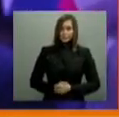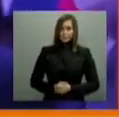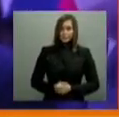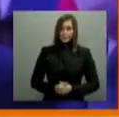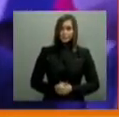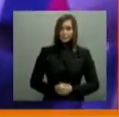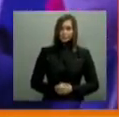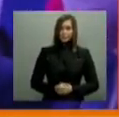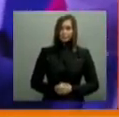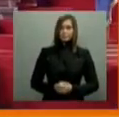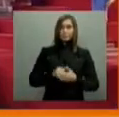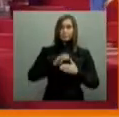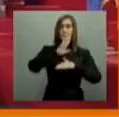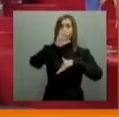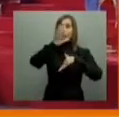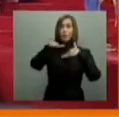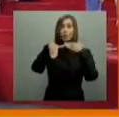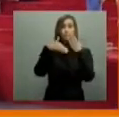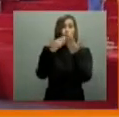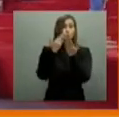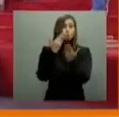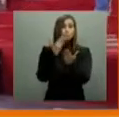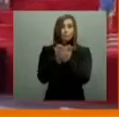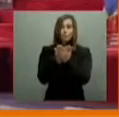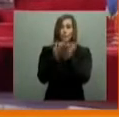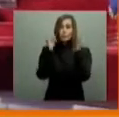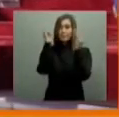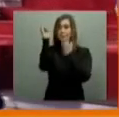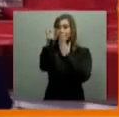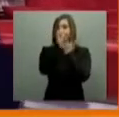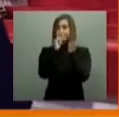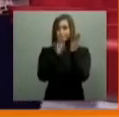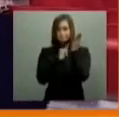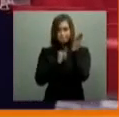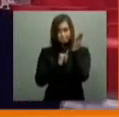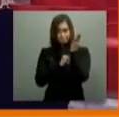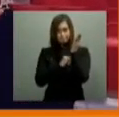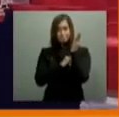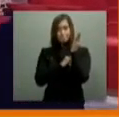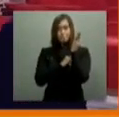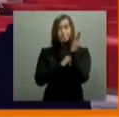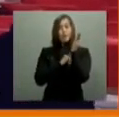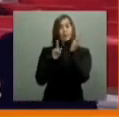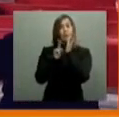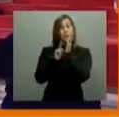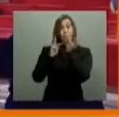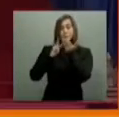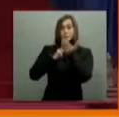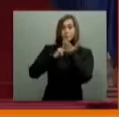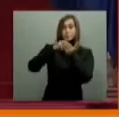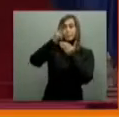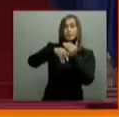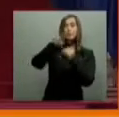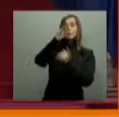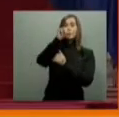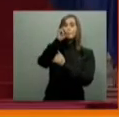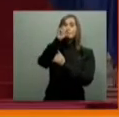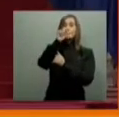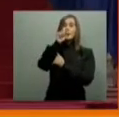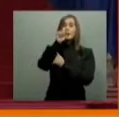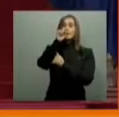oiga me bien tiene el derecho de exigirle a usted explicaciones sobre todo este es un país democrático y de derecho